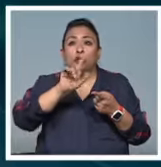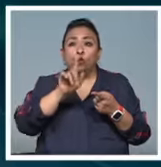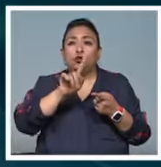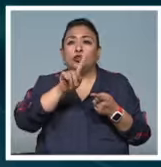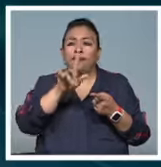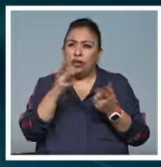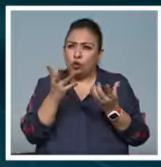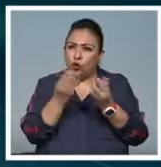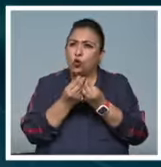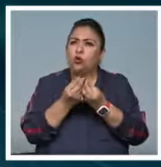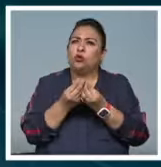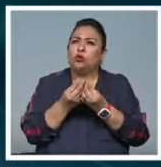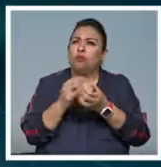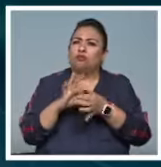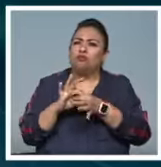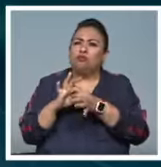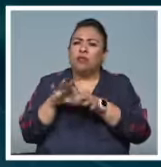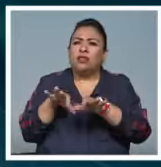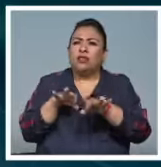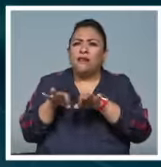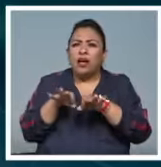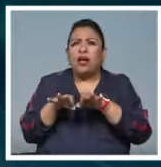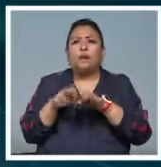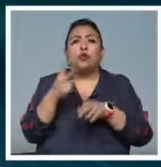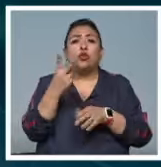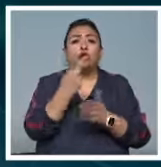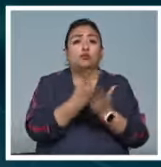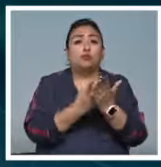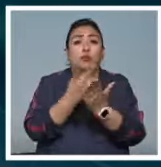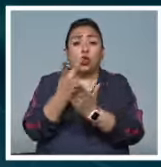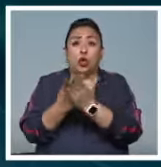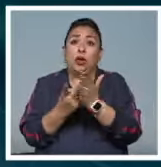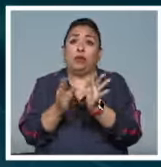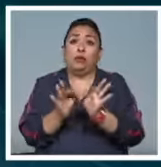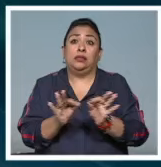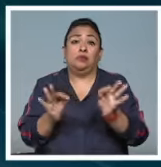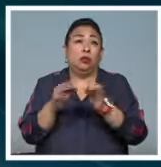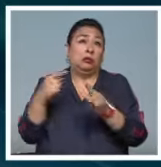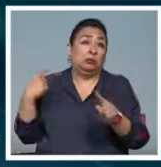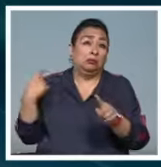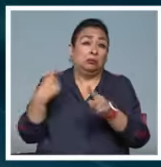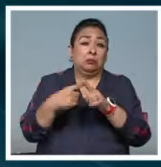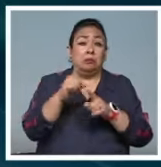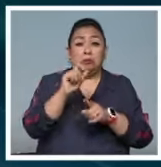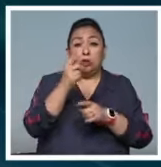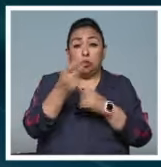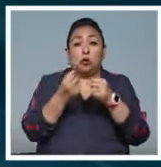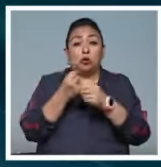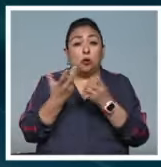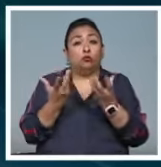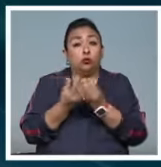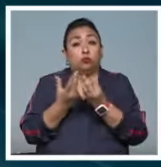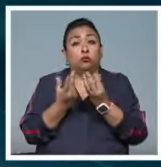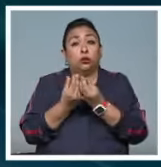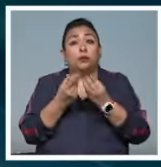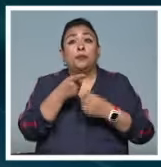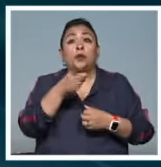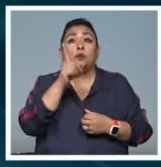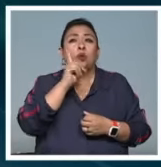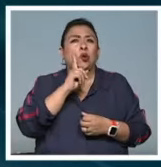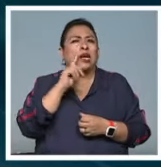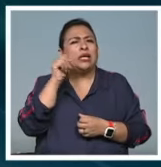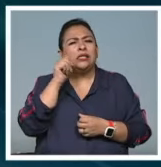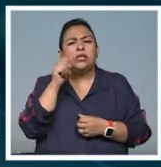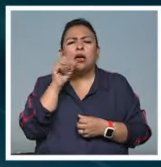quien trabajó codo a codo con Cristina Pacheco en sus dos programas insignia durante 28 años. Era una mujer siempre